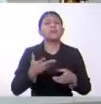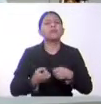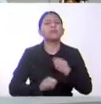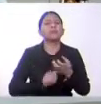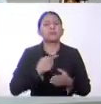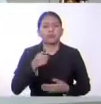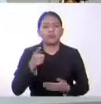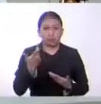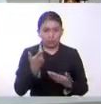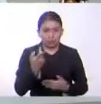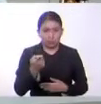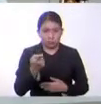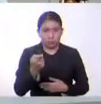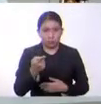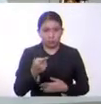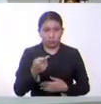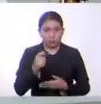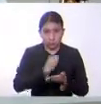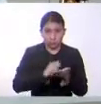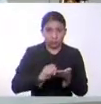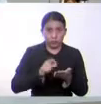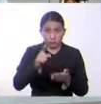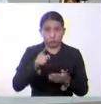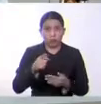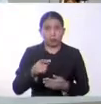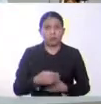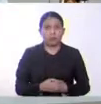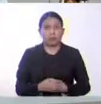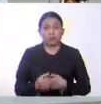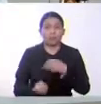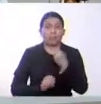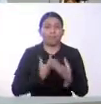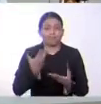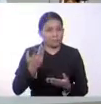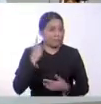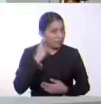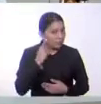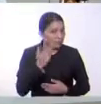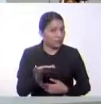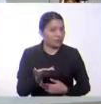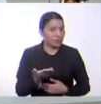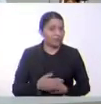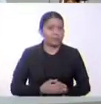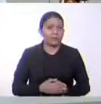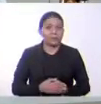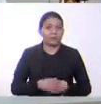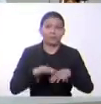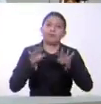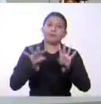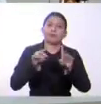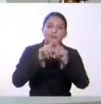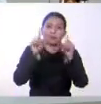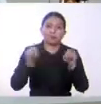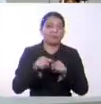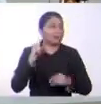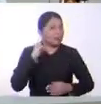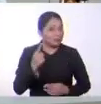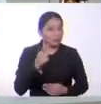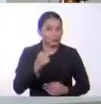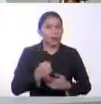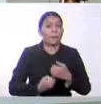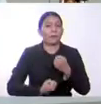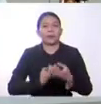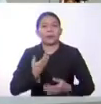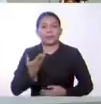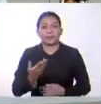momento mencionábamos que usted escribe, pues, ¿qué no quisiéramos? ¿Y qué no quisieran los que están en casa? Volver a escuchar a Cecilia